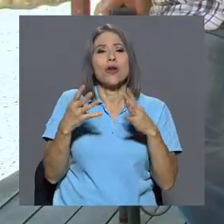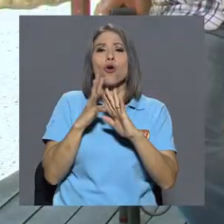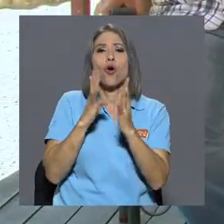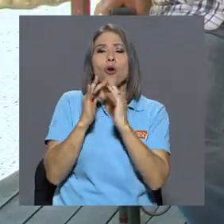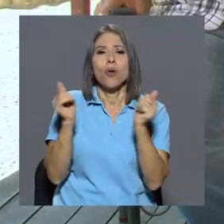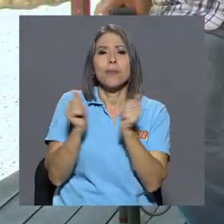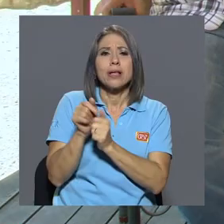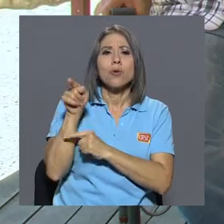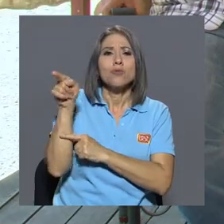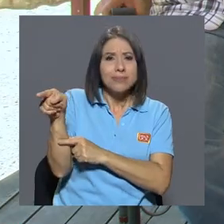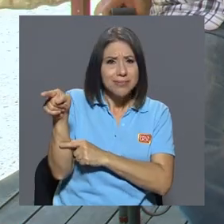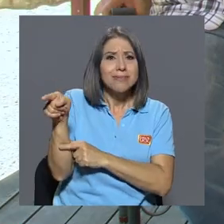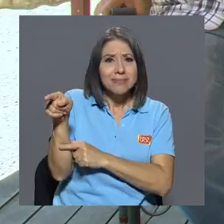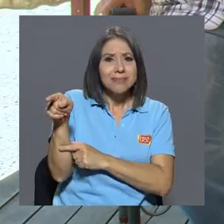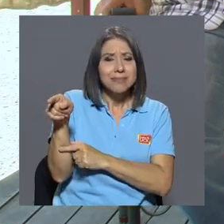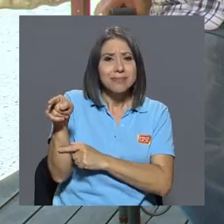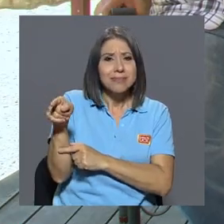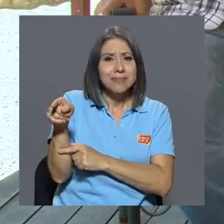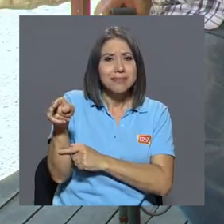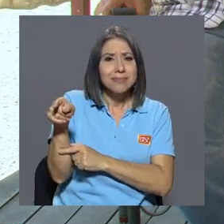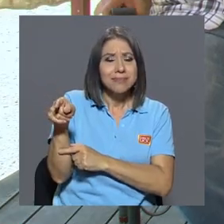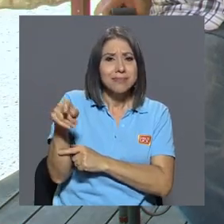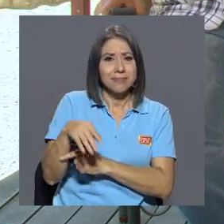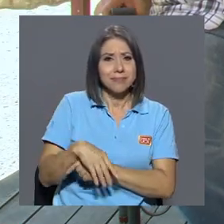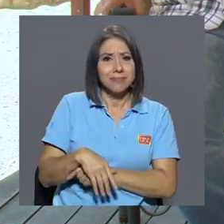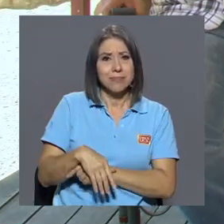con usted sobre toros.